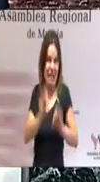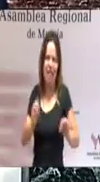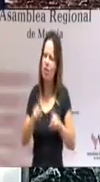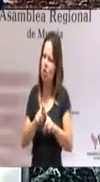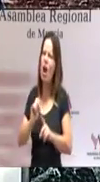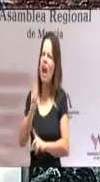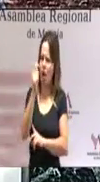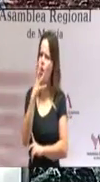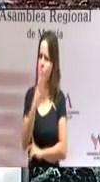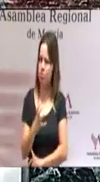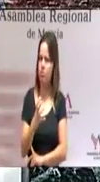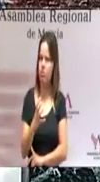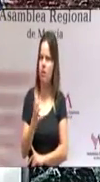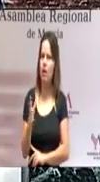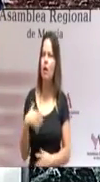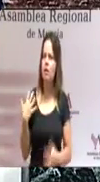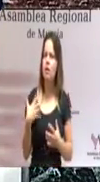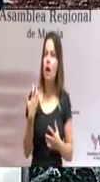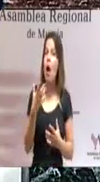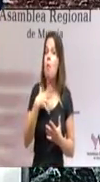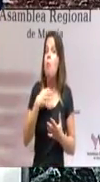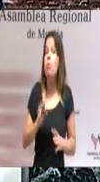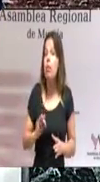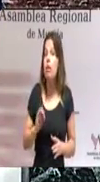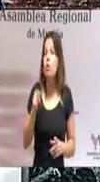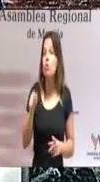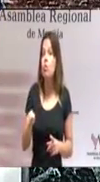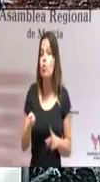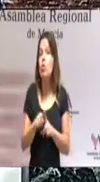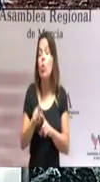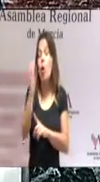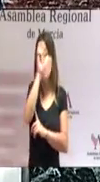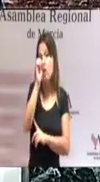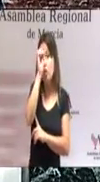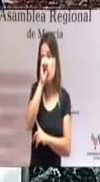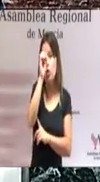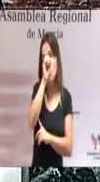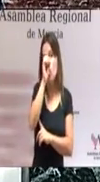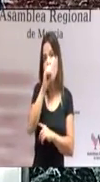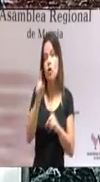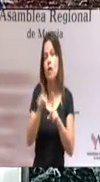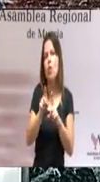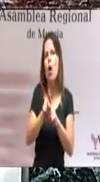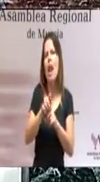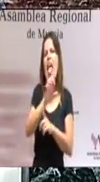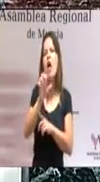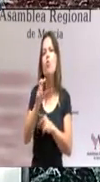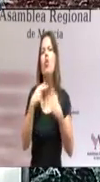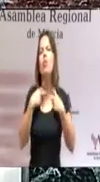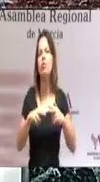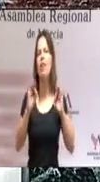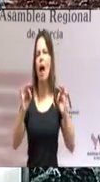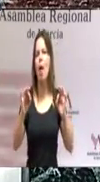¿eh? A no ser que usted piense como la eurodiputada de Podemos,